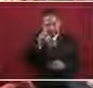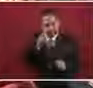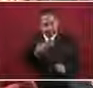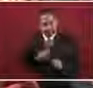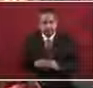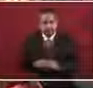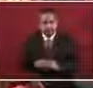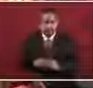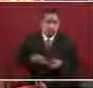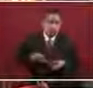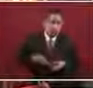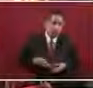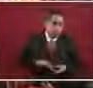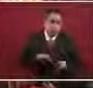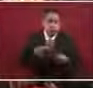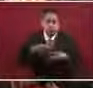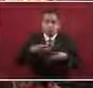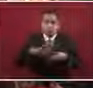cuesta mucho